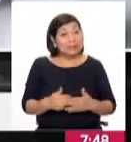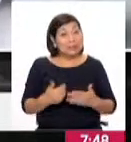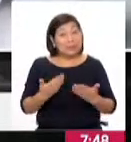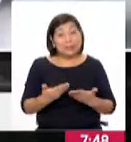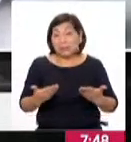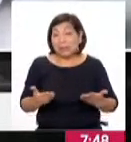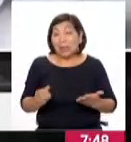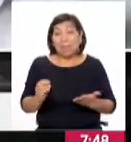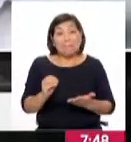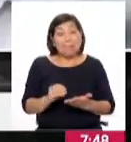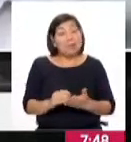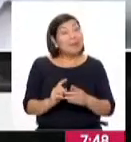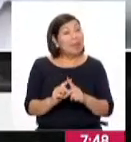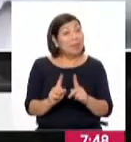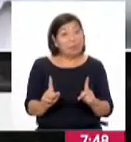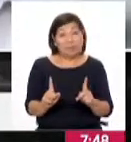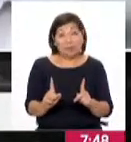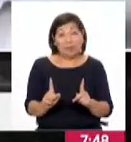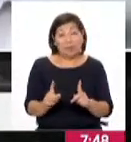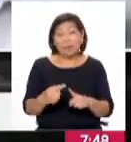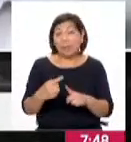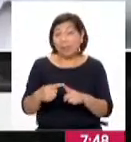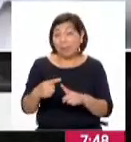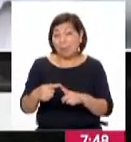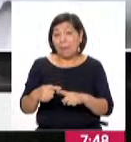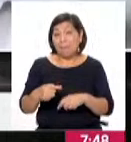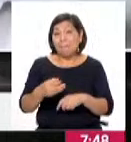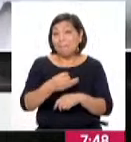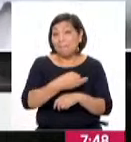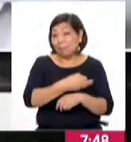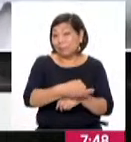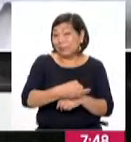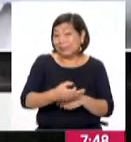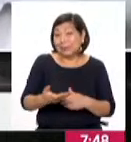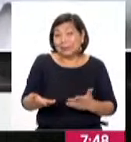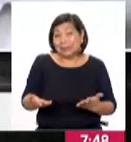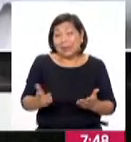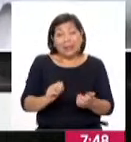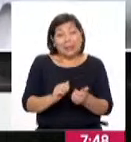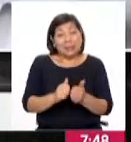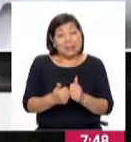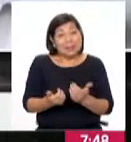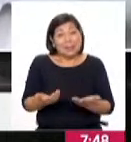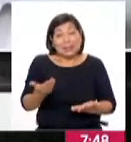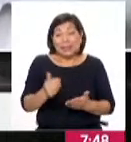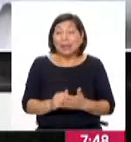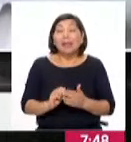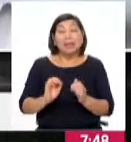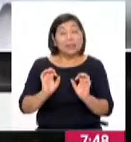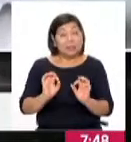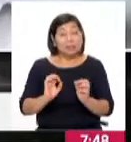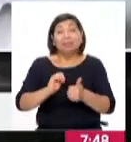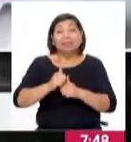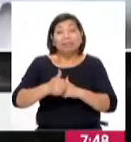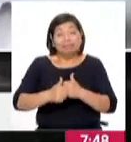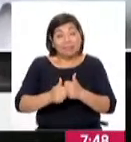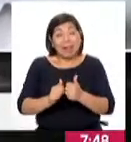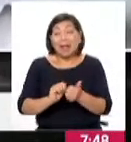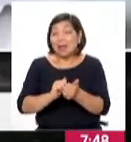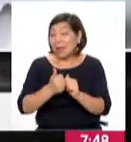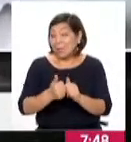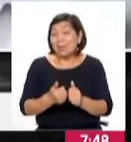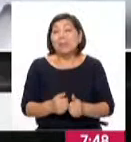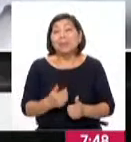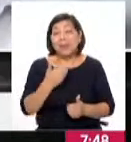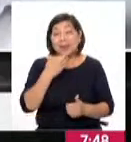realidad va a ser distinta para la diferentes regiones Y eso es lo que ha ha cambiado probablemente iba a seguir cambiando Gracias ingeniero